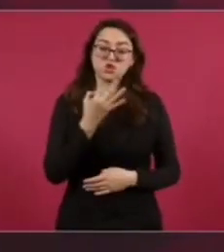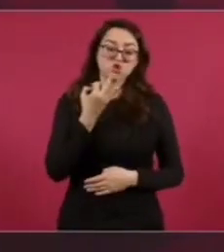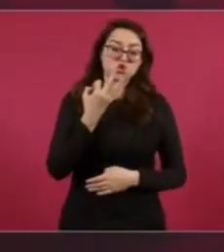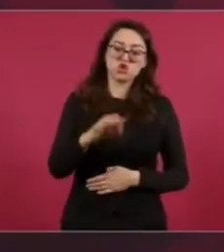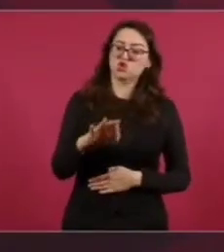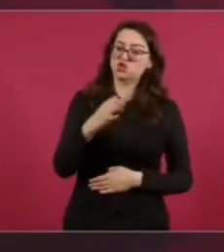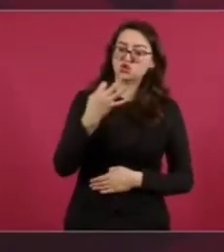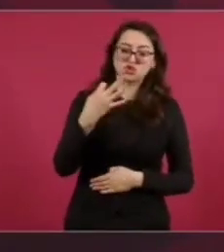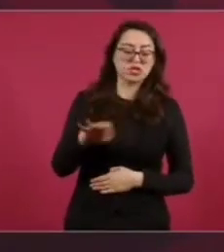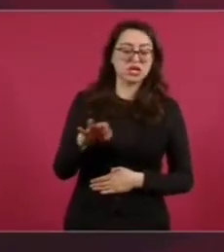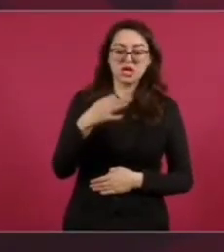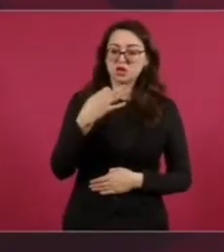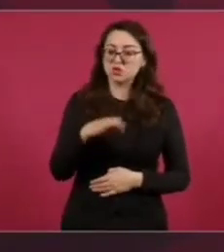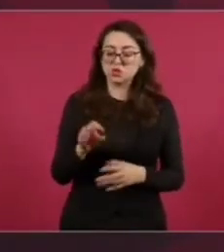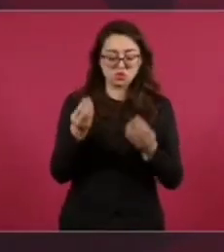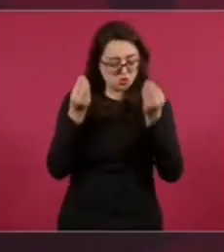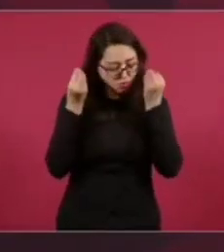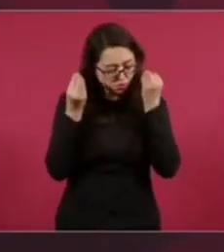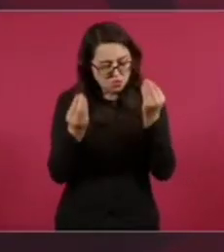mucho, muy